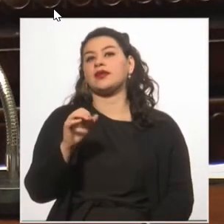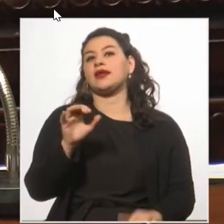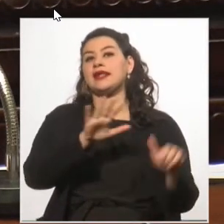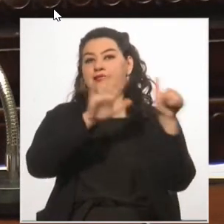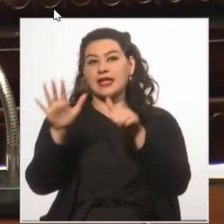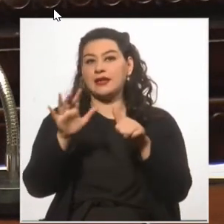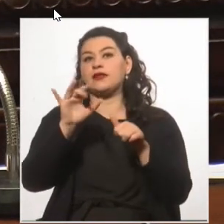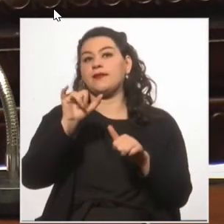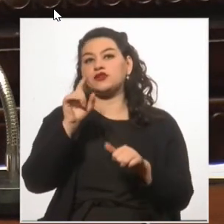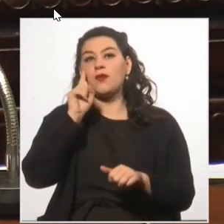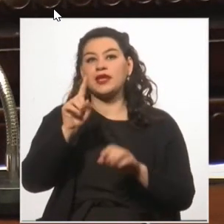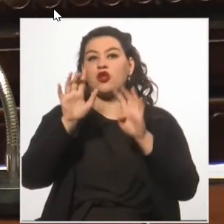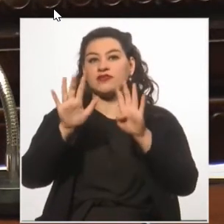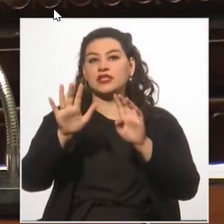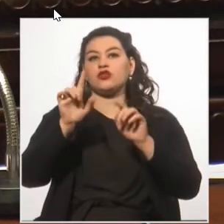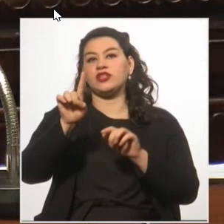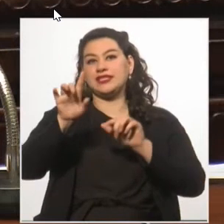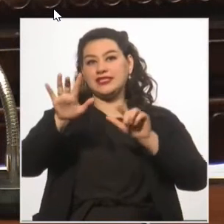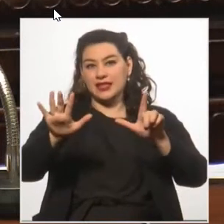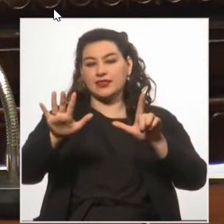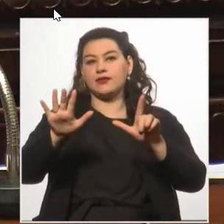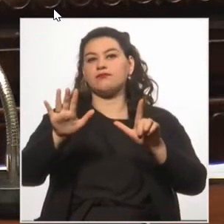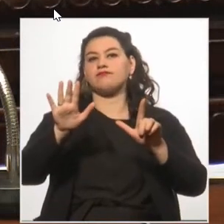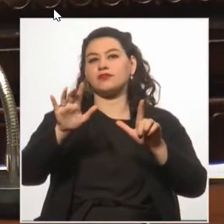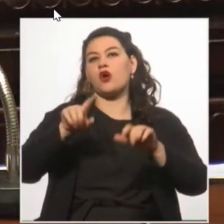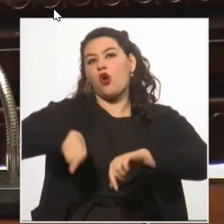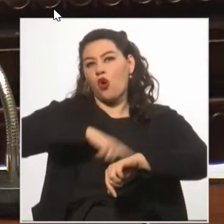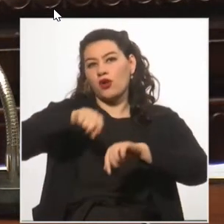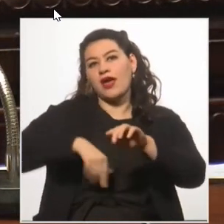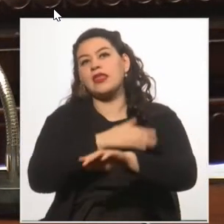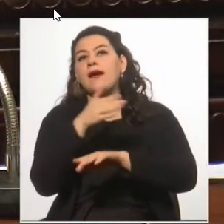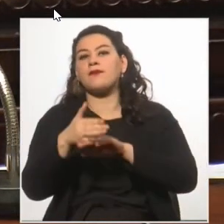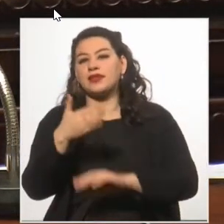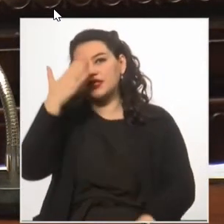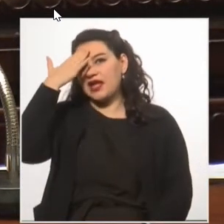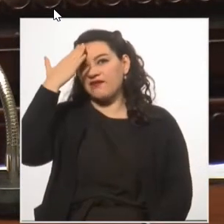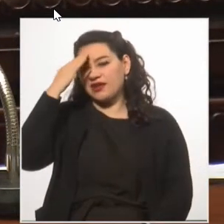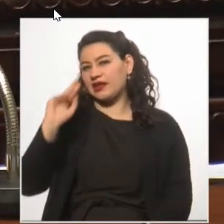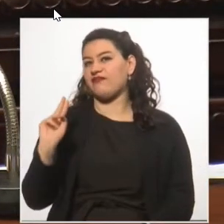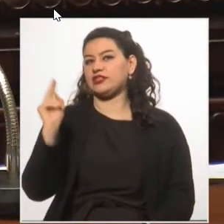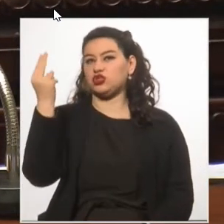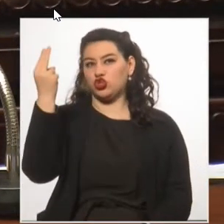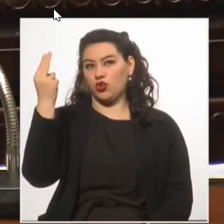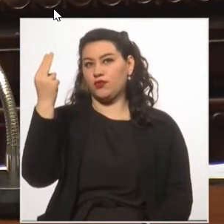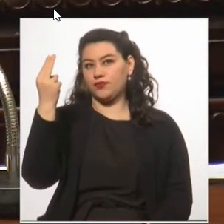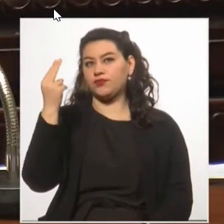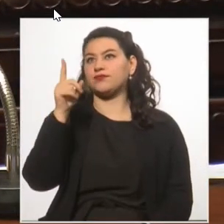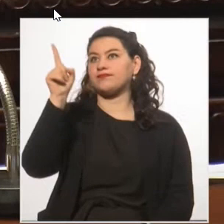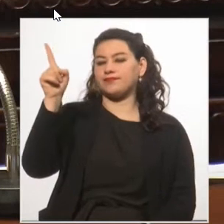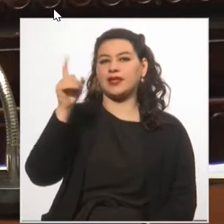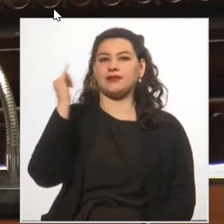6 de mayo de 1917, horas después de saberse que había fallecido en